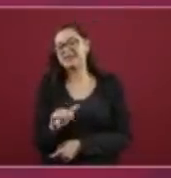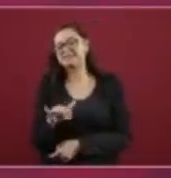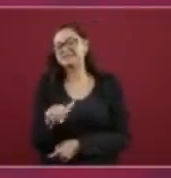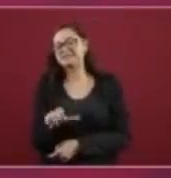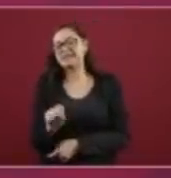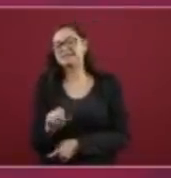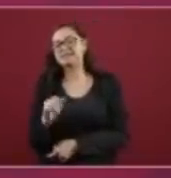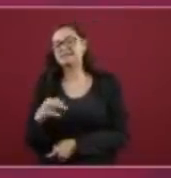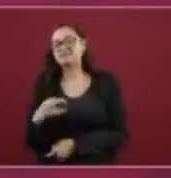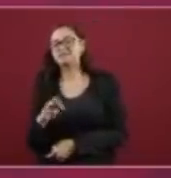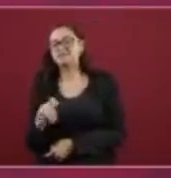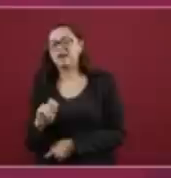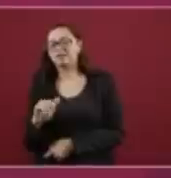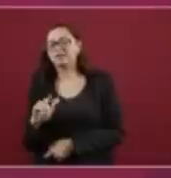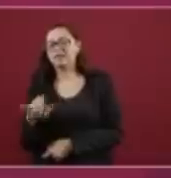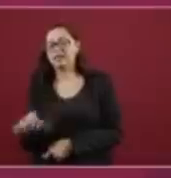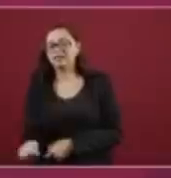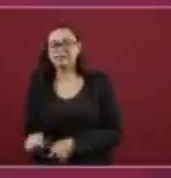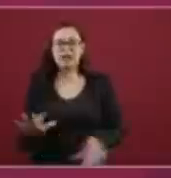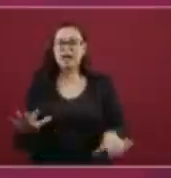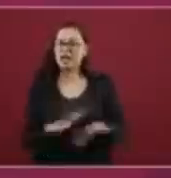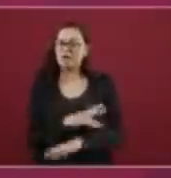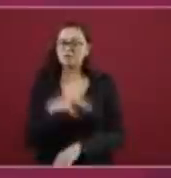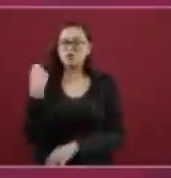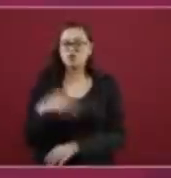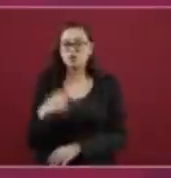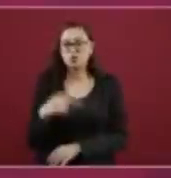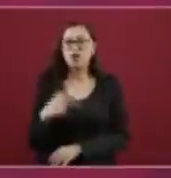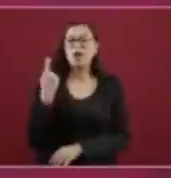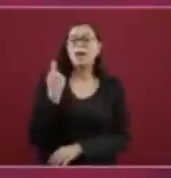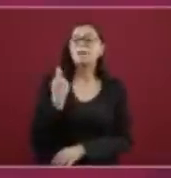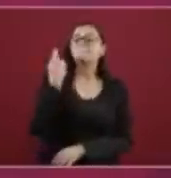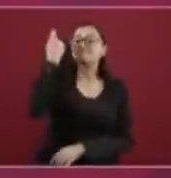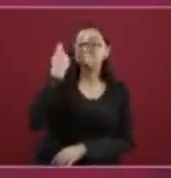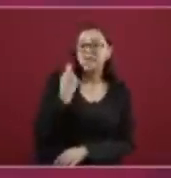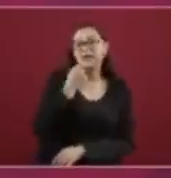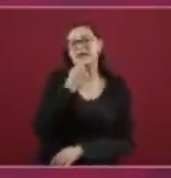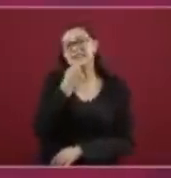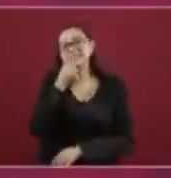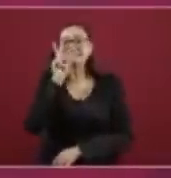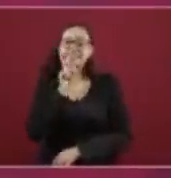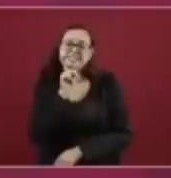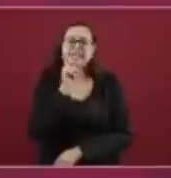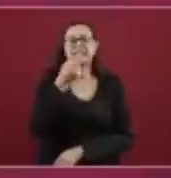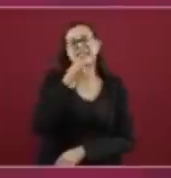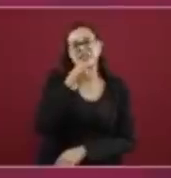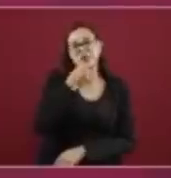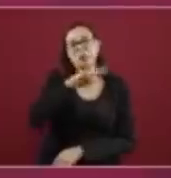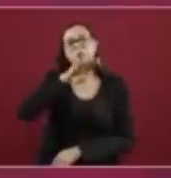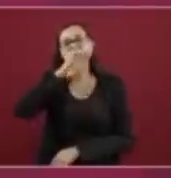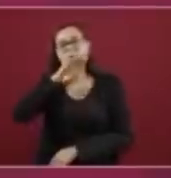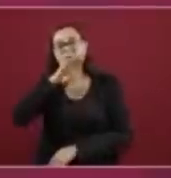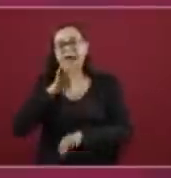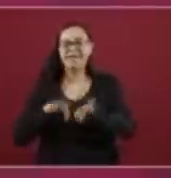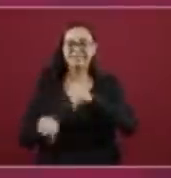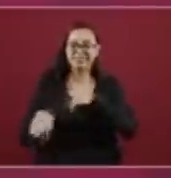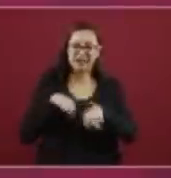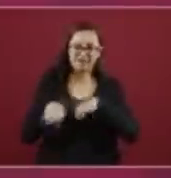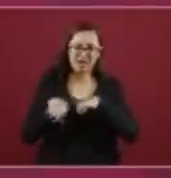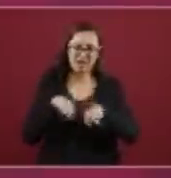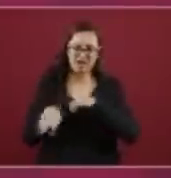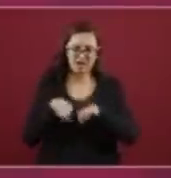principio. Es becas para niños y niñas de madres trabajadoras. Y el esquema cambia